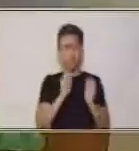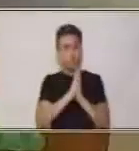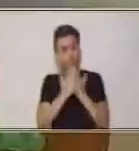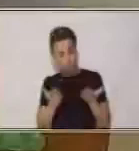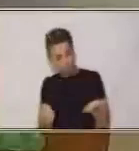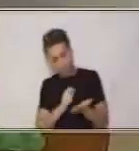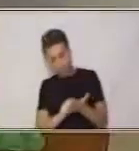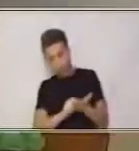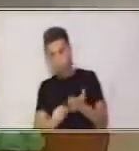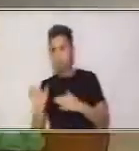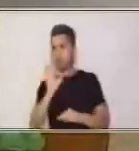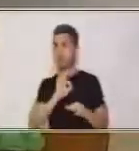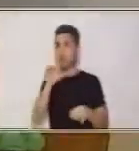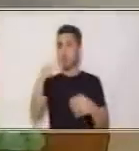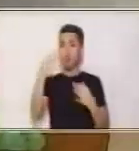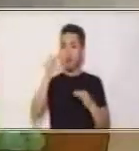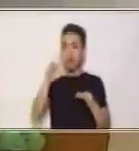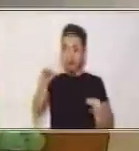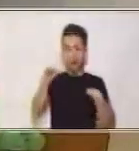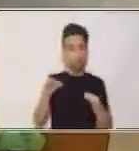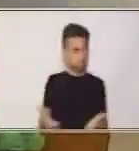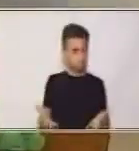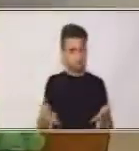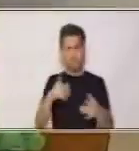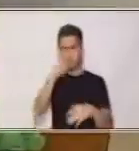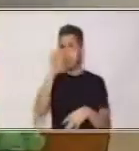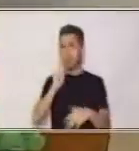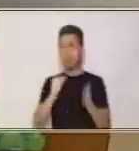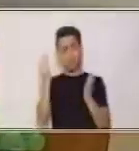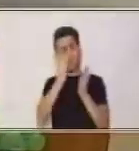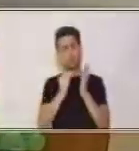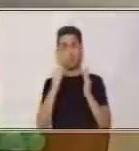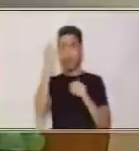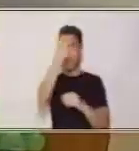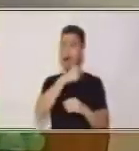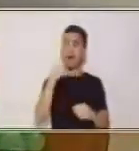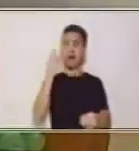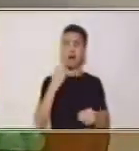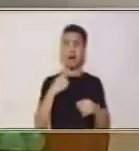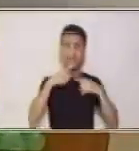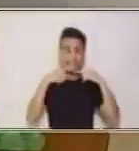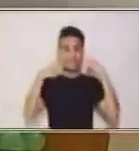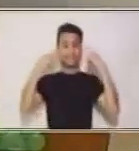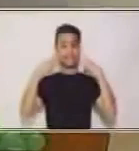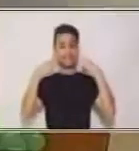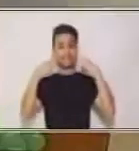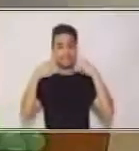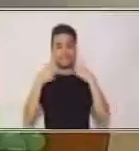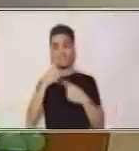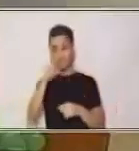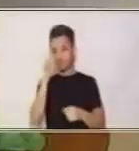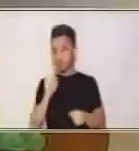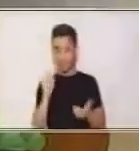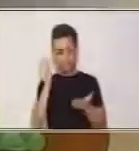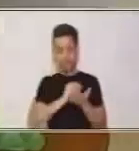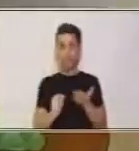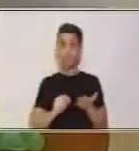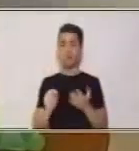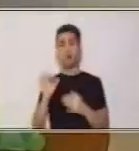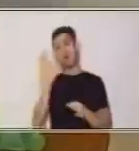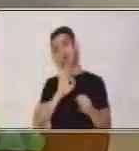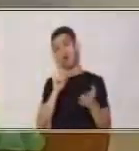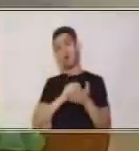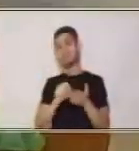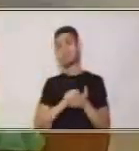puedes hacer en una hoja reciclada. O puedes dibujar una carita, por ejemplo, alegre. Y puedes dibujar, si tú quieres, o